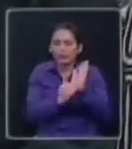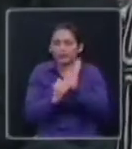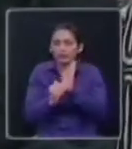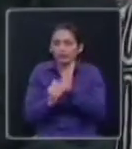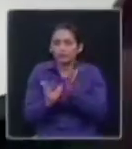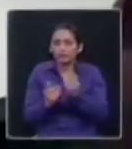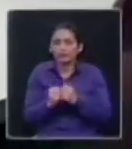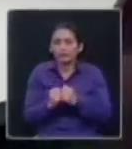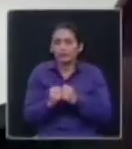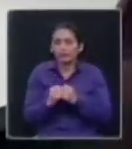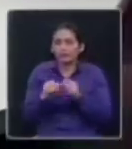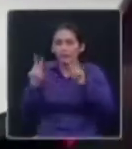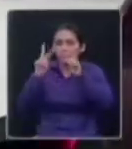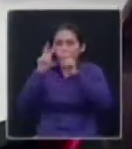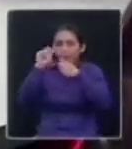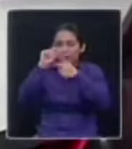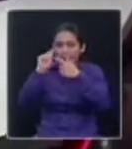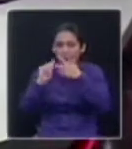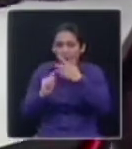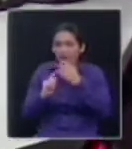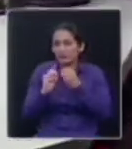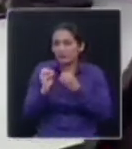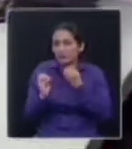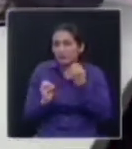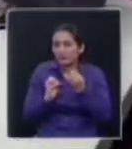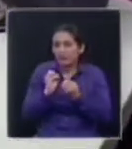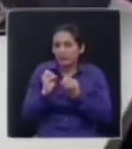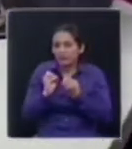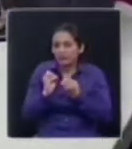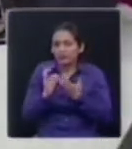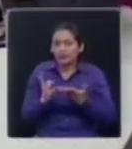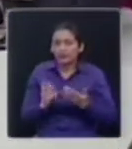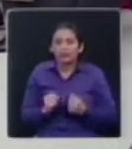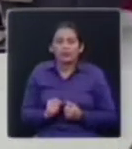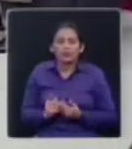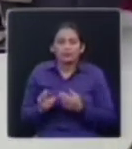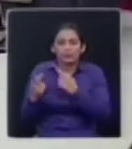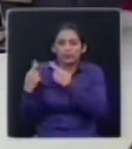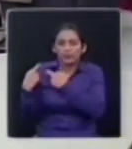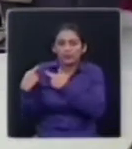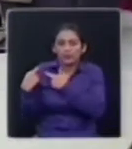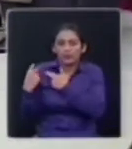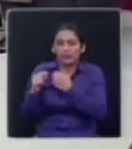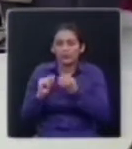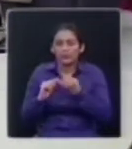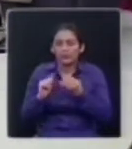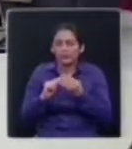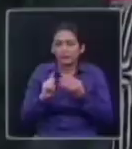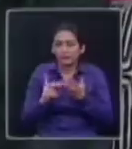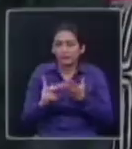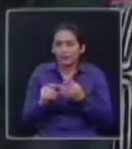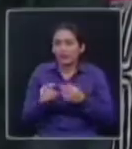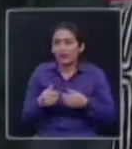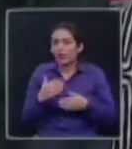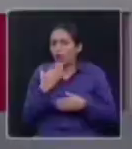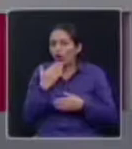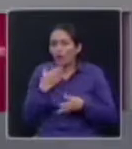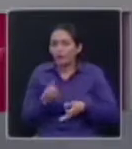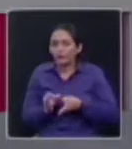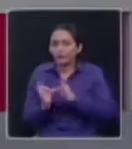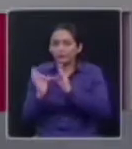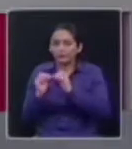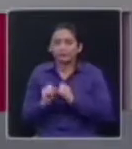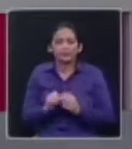de competencias, porque además de las competencias o dentro de las competencias están asociadas las metodologías. Correcto. ¿Y qué tipo